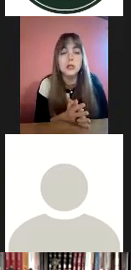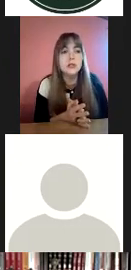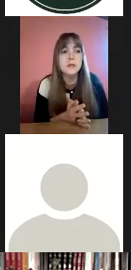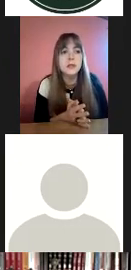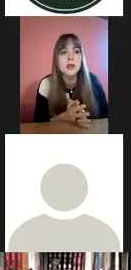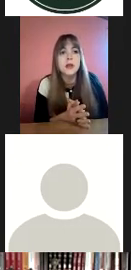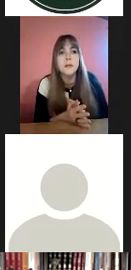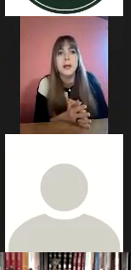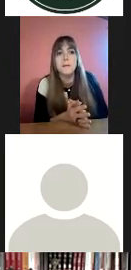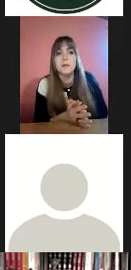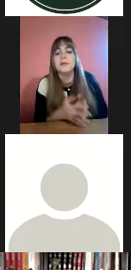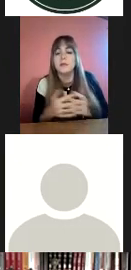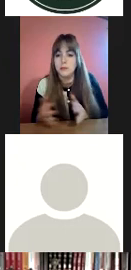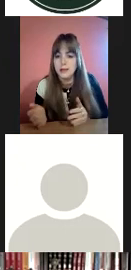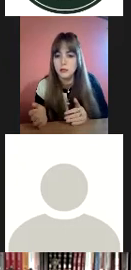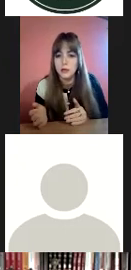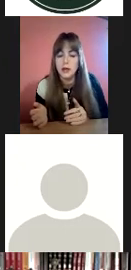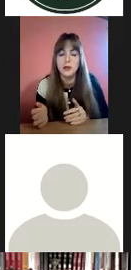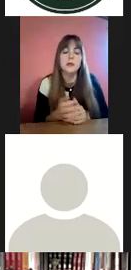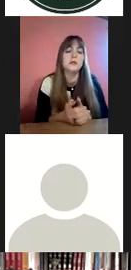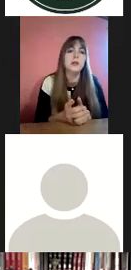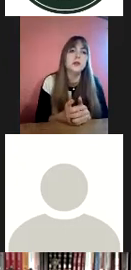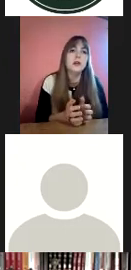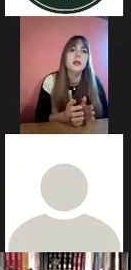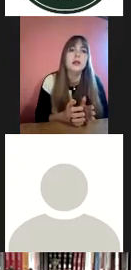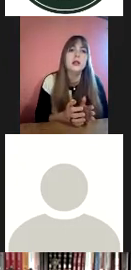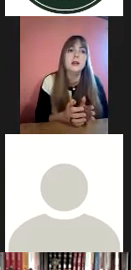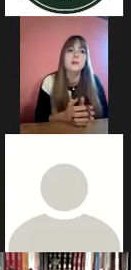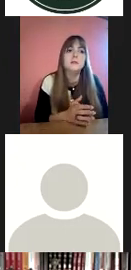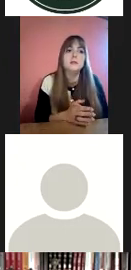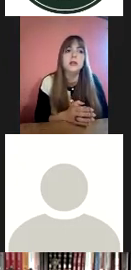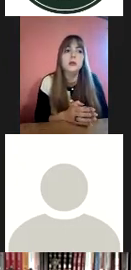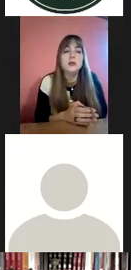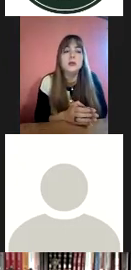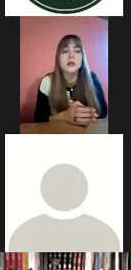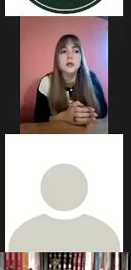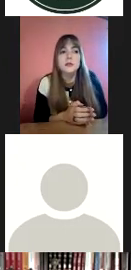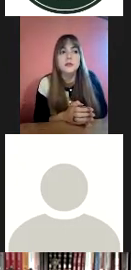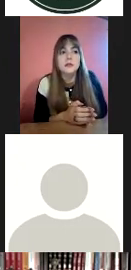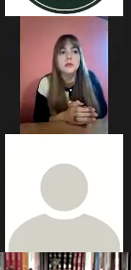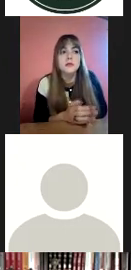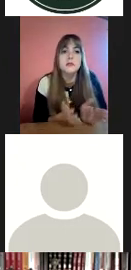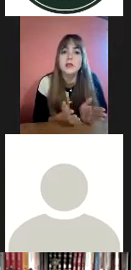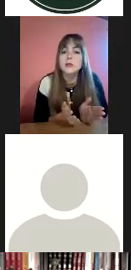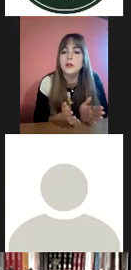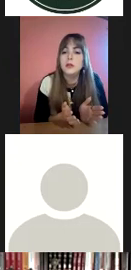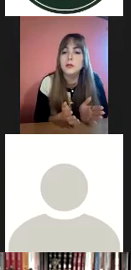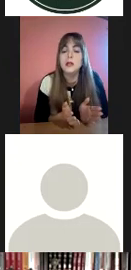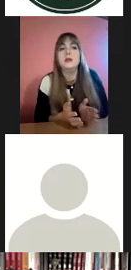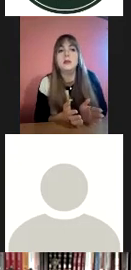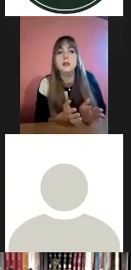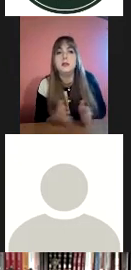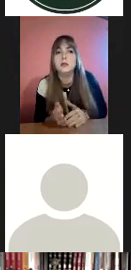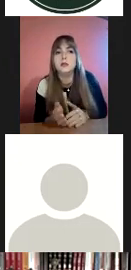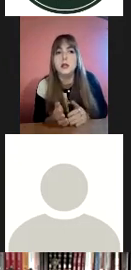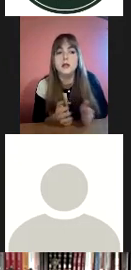tiene educación, hacia los ciudadanos, no me refiero. Y no hay educación en ninguno de los niveles,